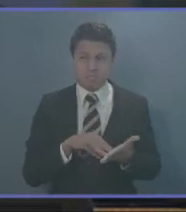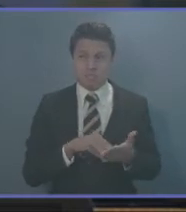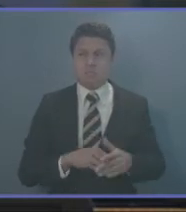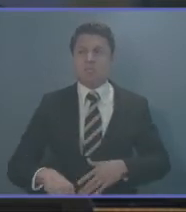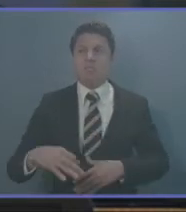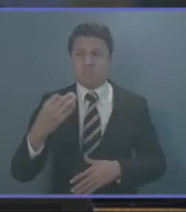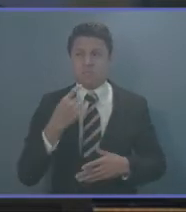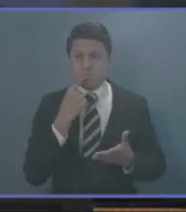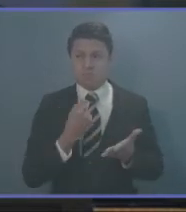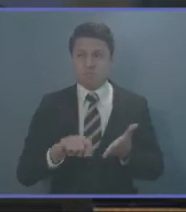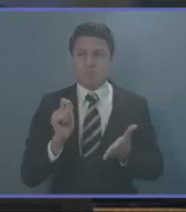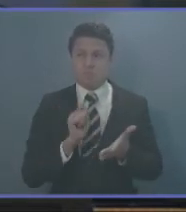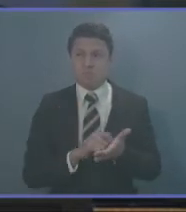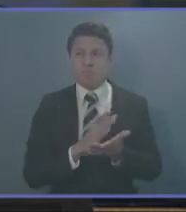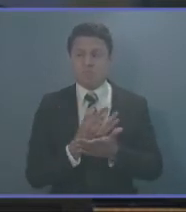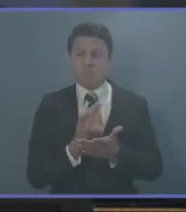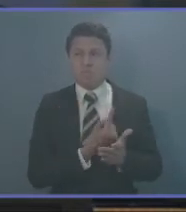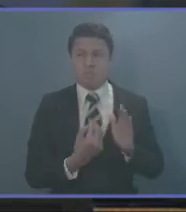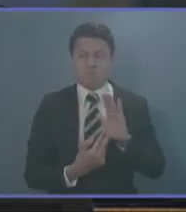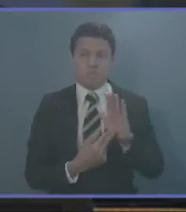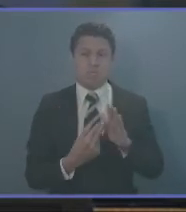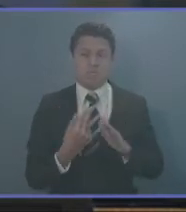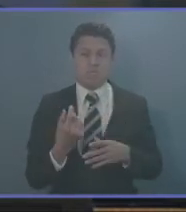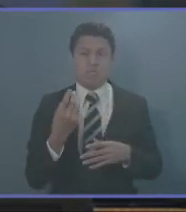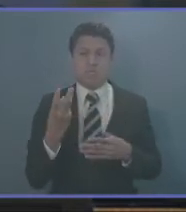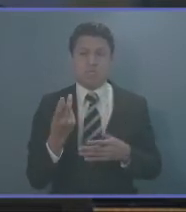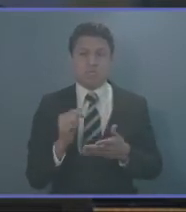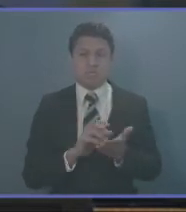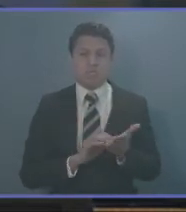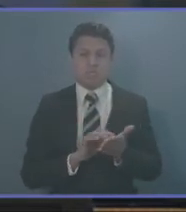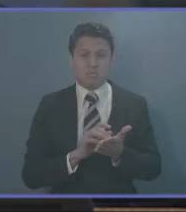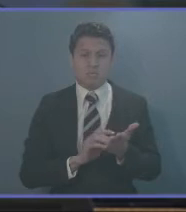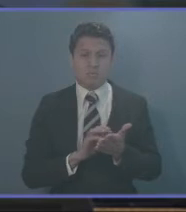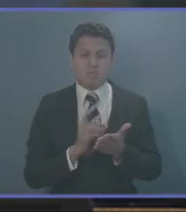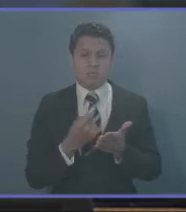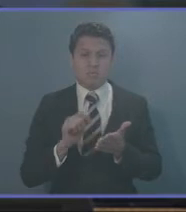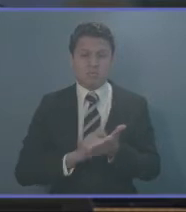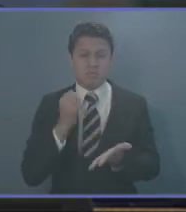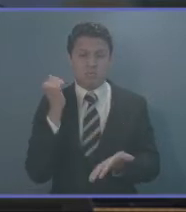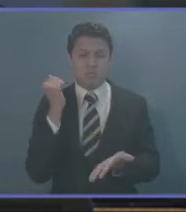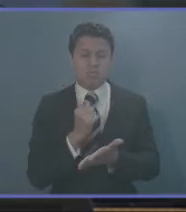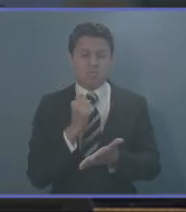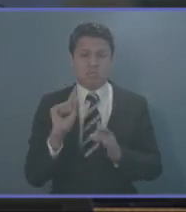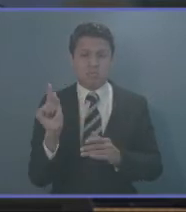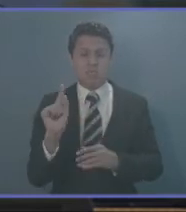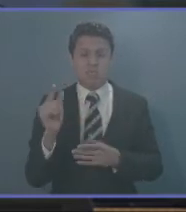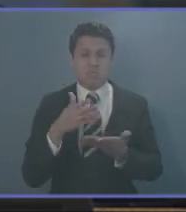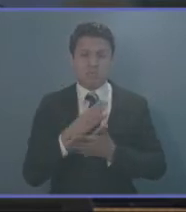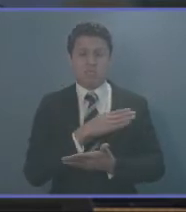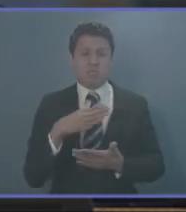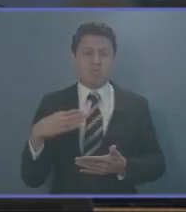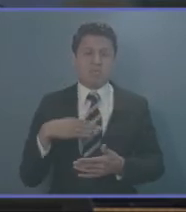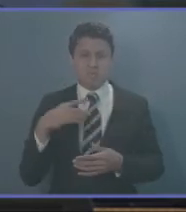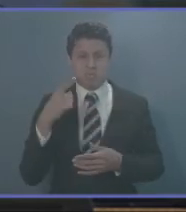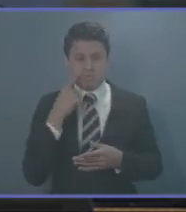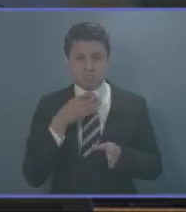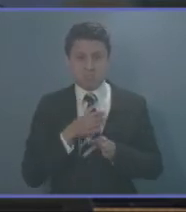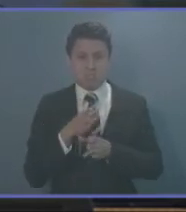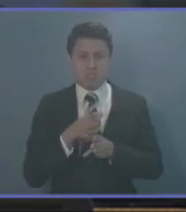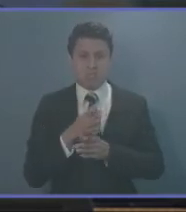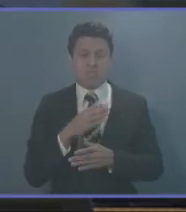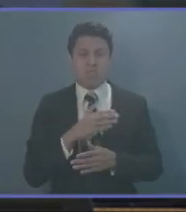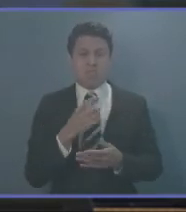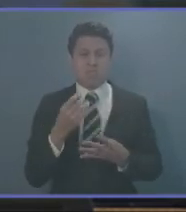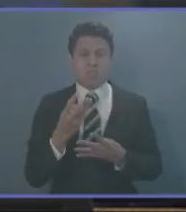deberá ser firmado por el contribuyente, contador y auditor externo, autorizado por el Consejo de Vigilancia de la Contaduría Pública